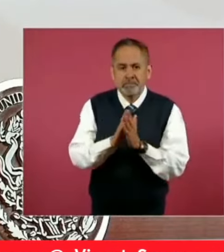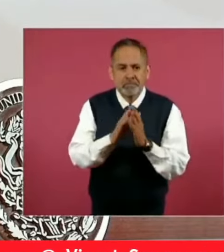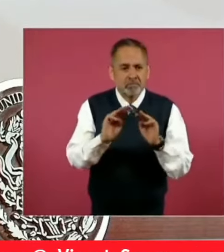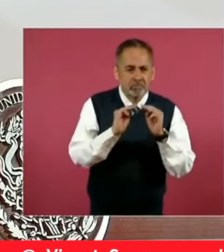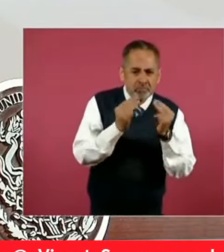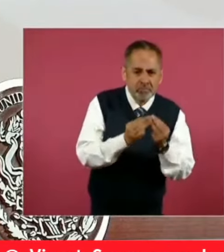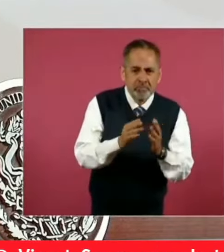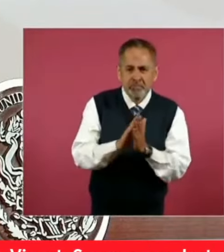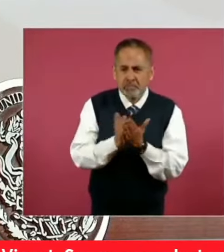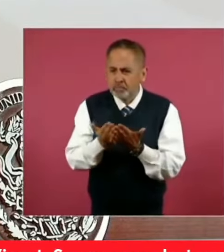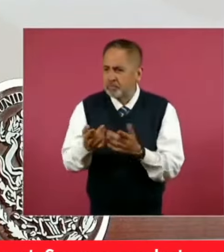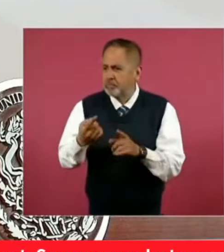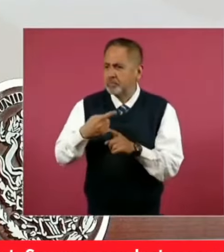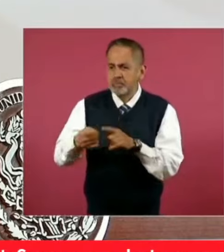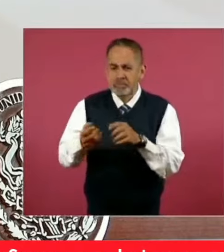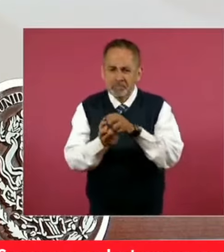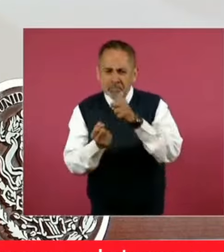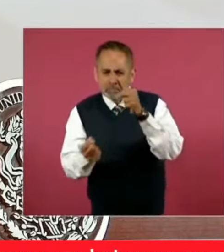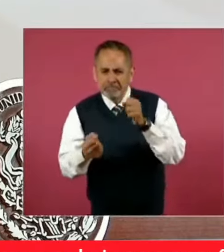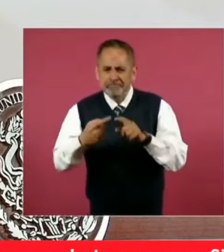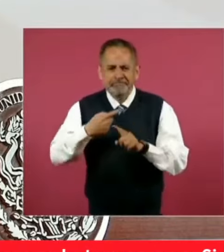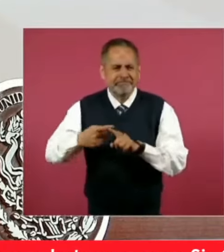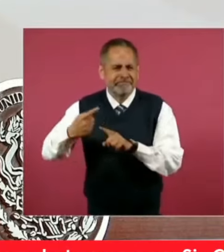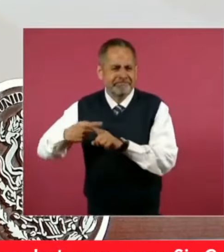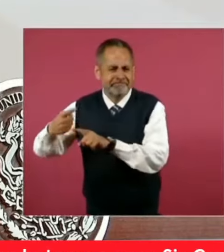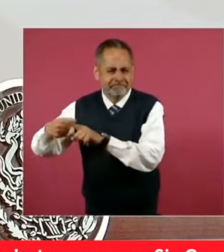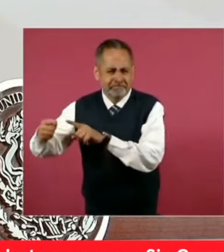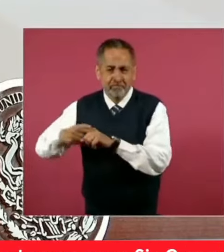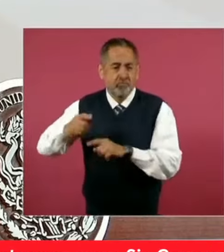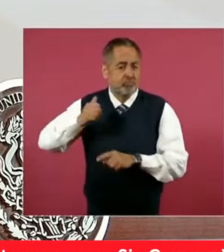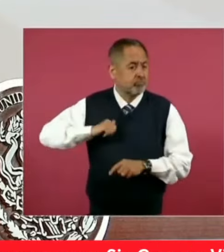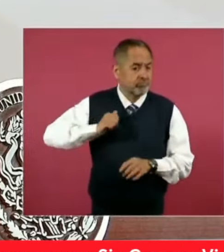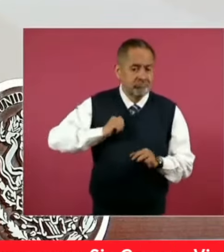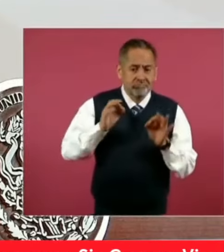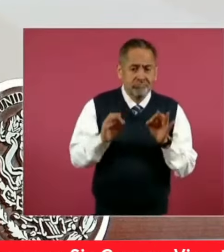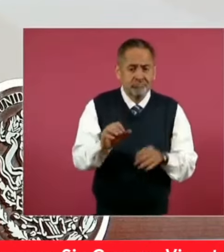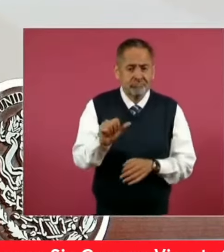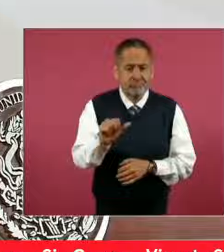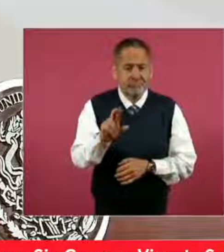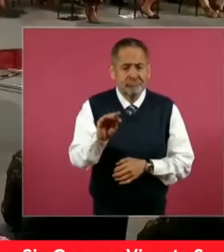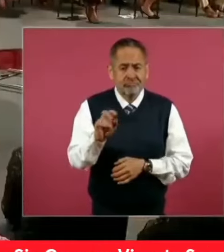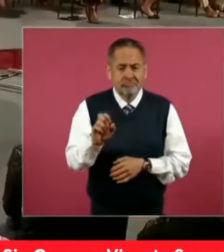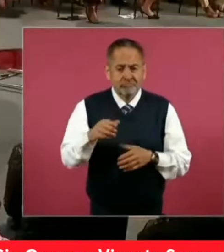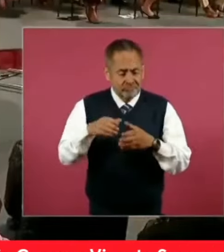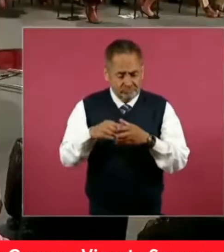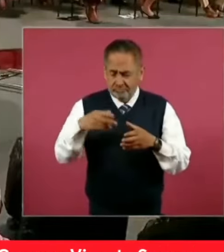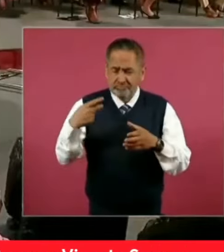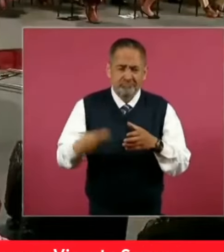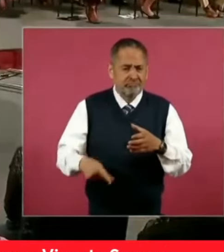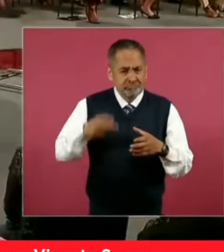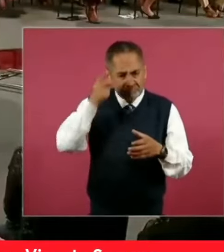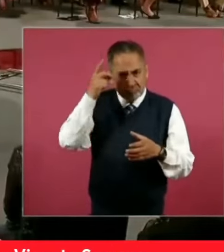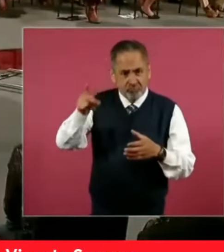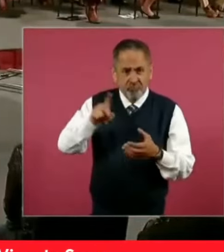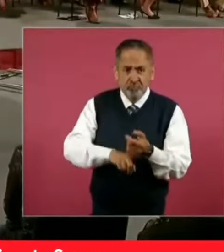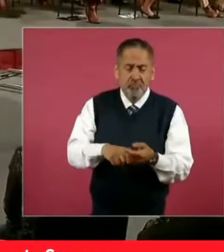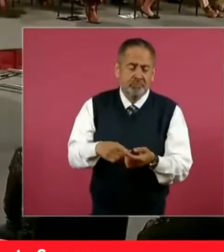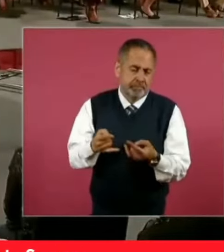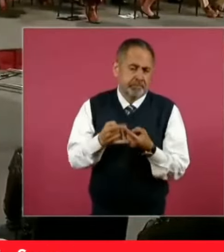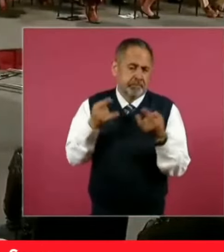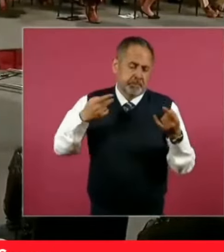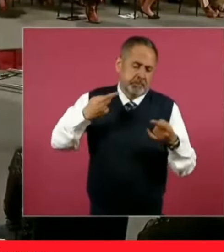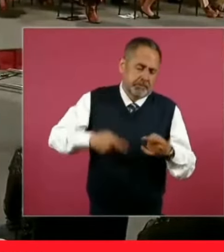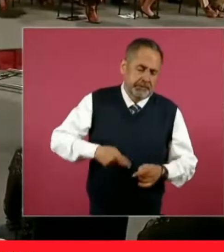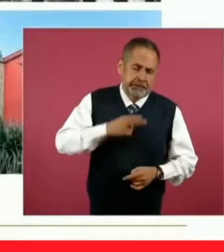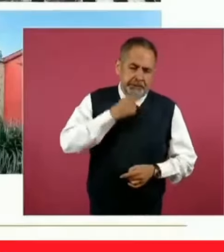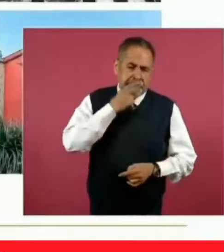libros, manuscritos, archivos y obras de arte que constituyen una parte significativa del